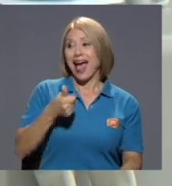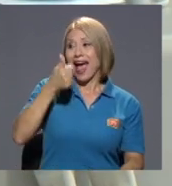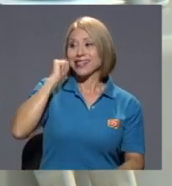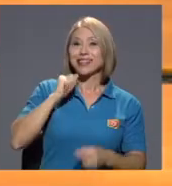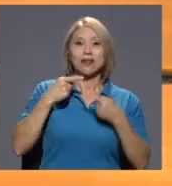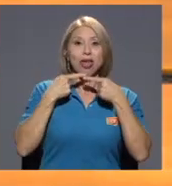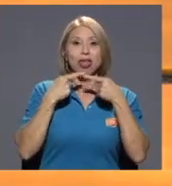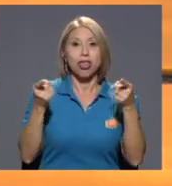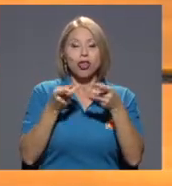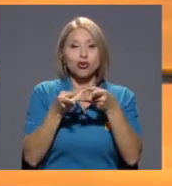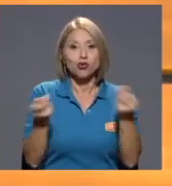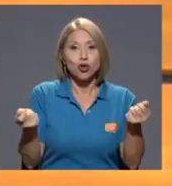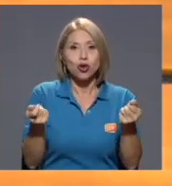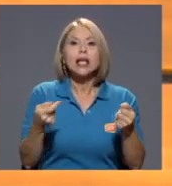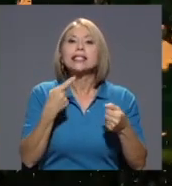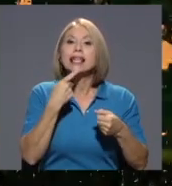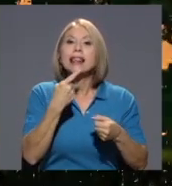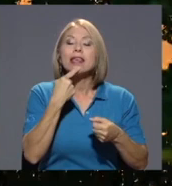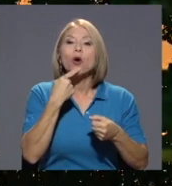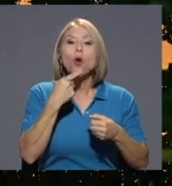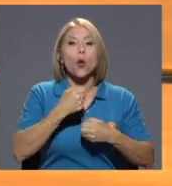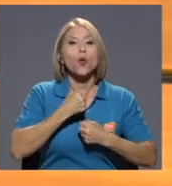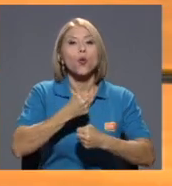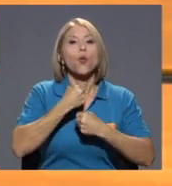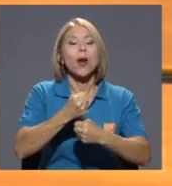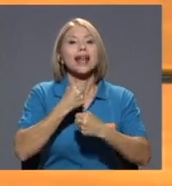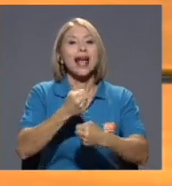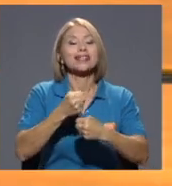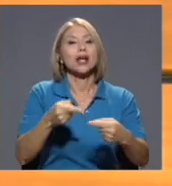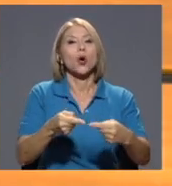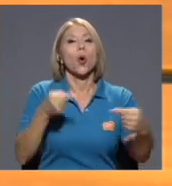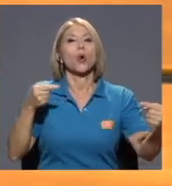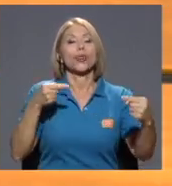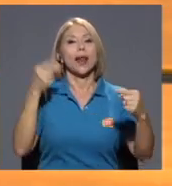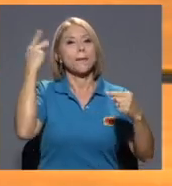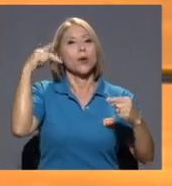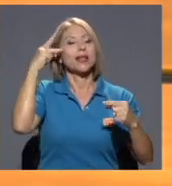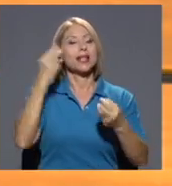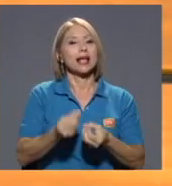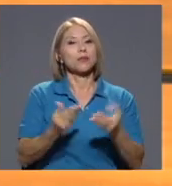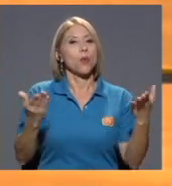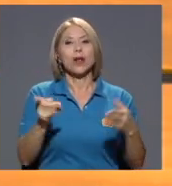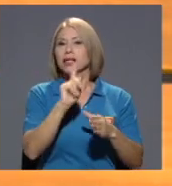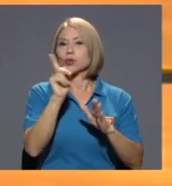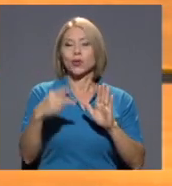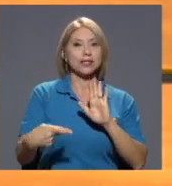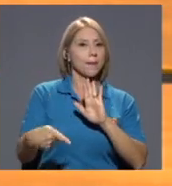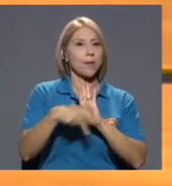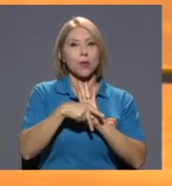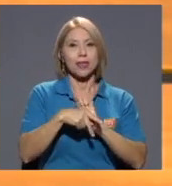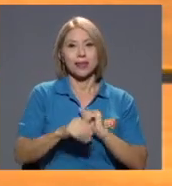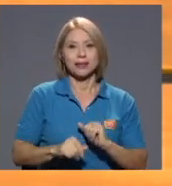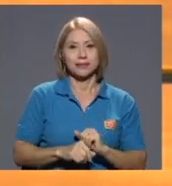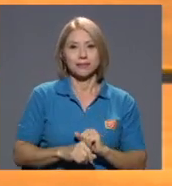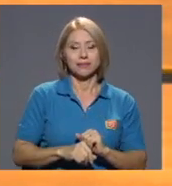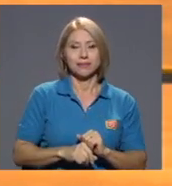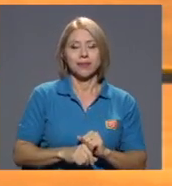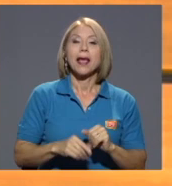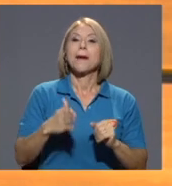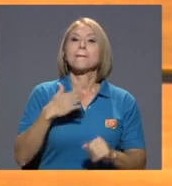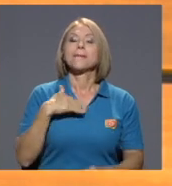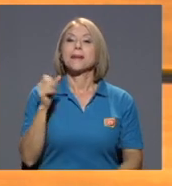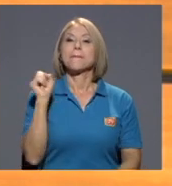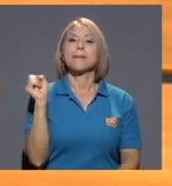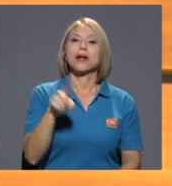ayer lo que se determina es que las huelgas contra políticas públicas no están prohibidas verdad entonces bueno me preguntan a mi pregunta